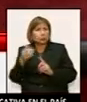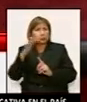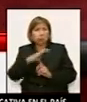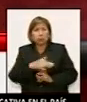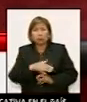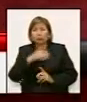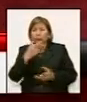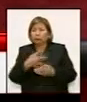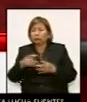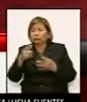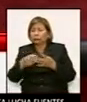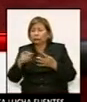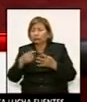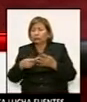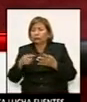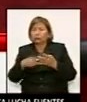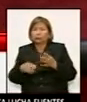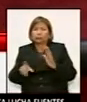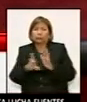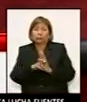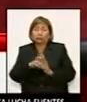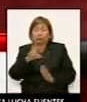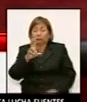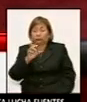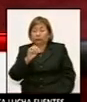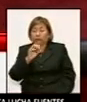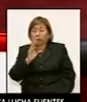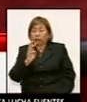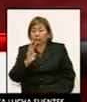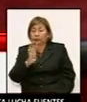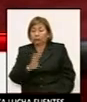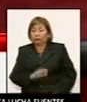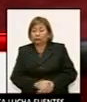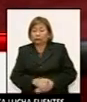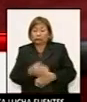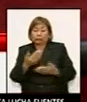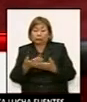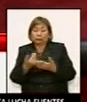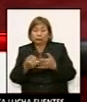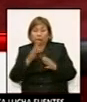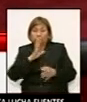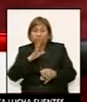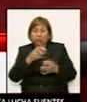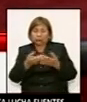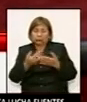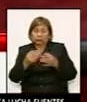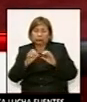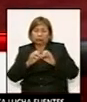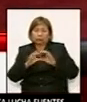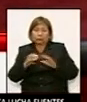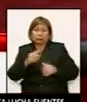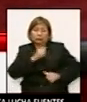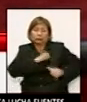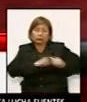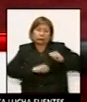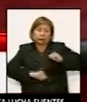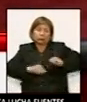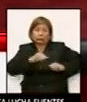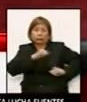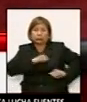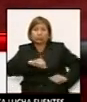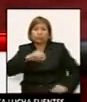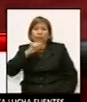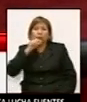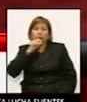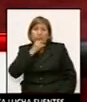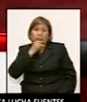entre otros que ya define la ley 3364, que habla ampliamente acerca de las violencias que sufren las mujeres. En